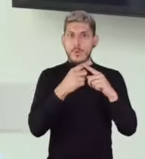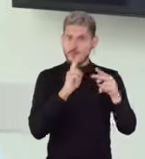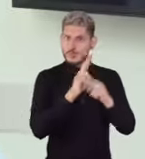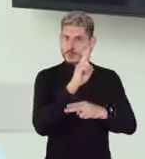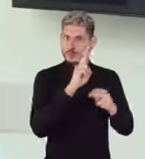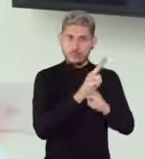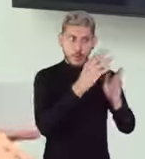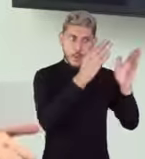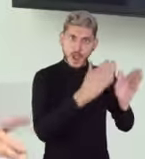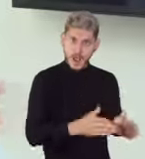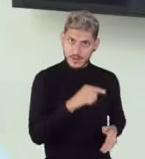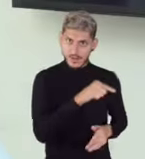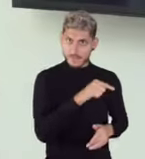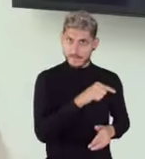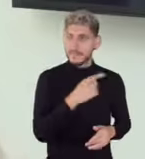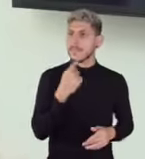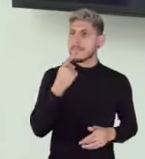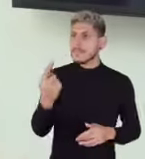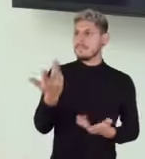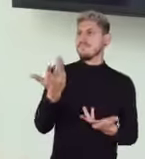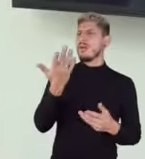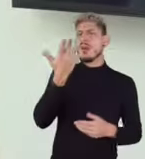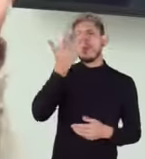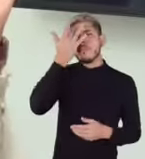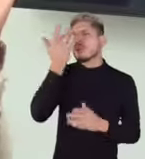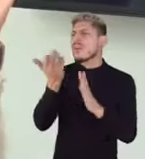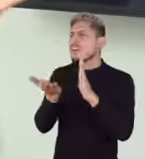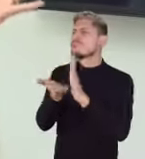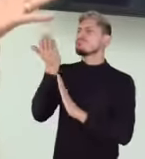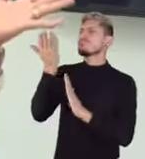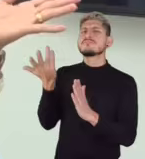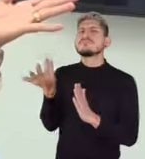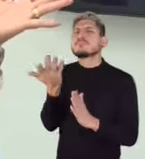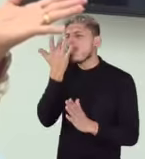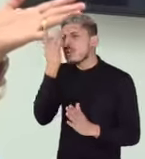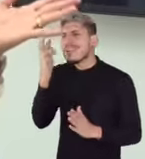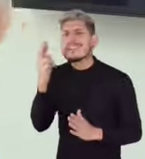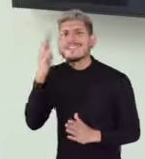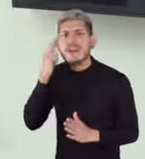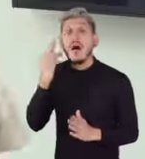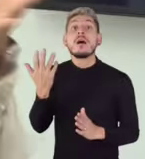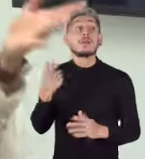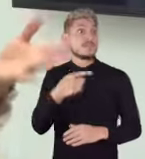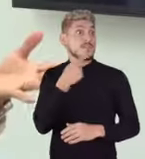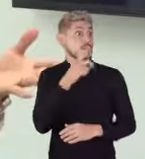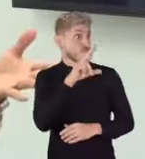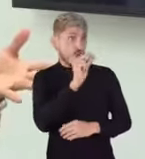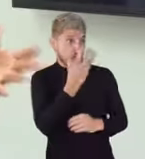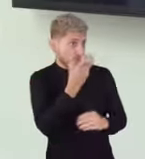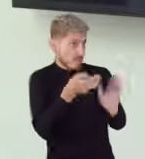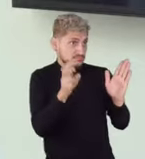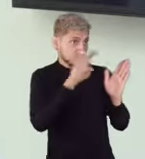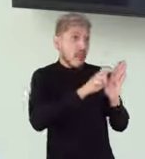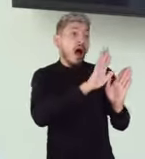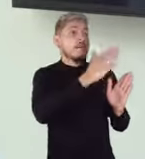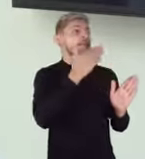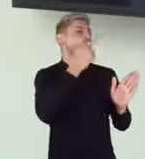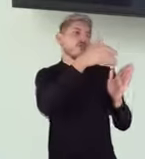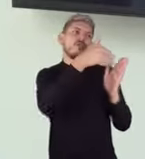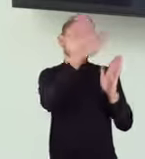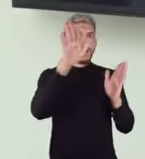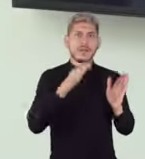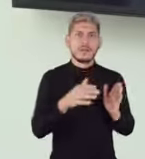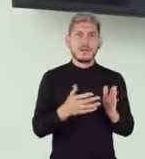transporte les dice, pero ¿por qué nos cobran de esta manera? Bueno, entonces simplemente si no quiere utilizar, retírese de aquí. Ese tipo